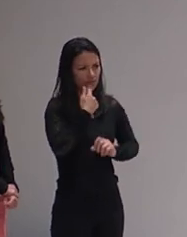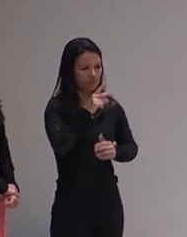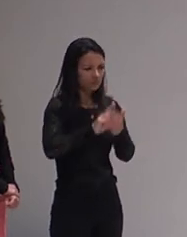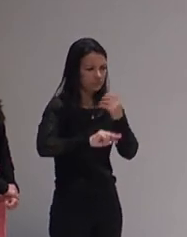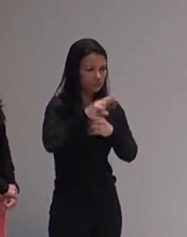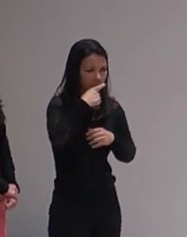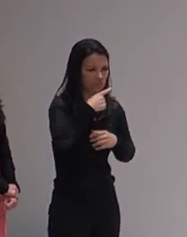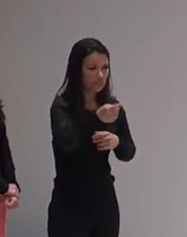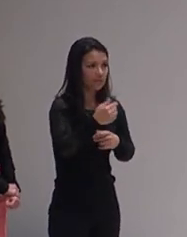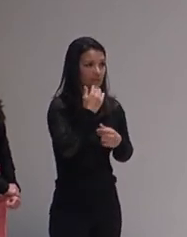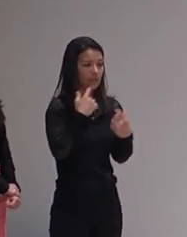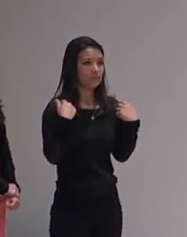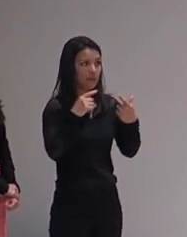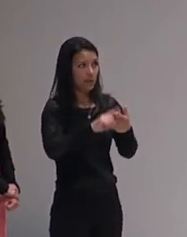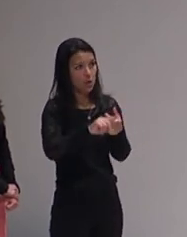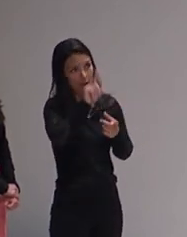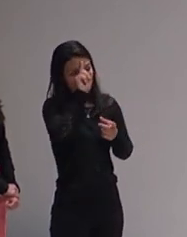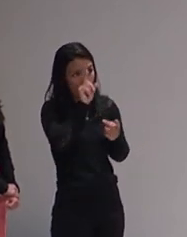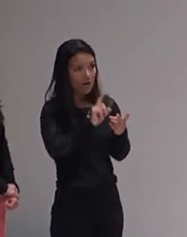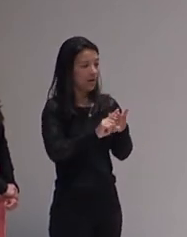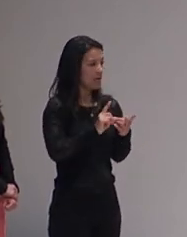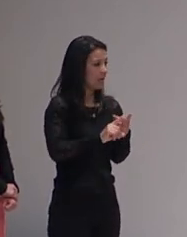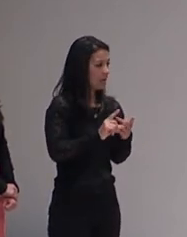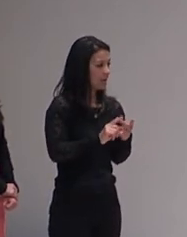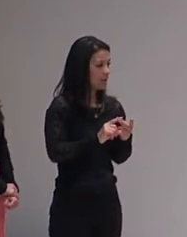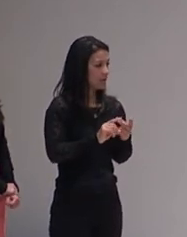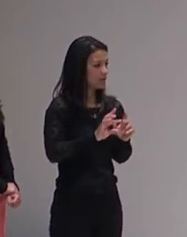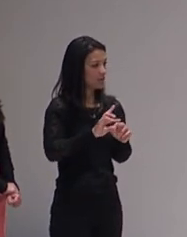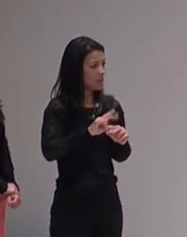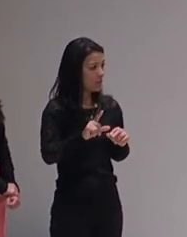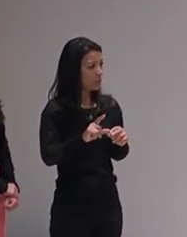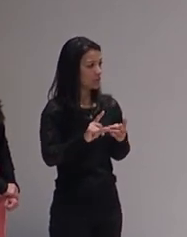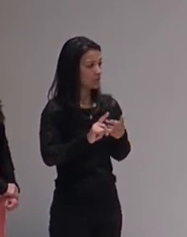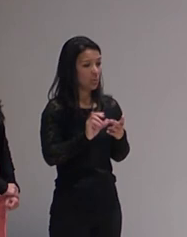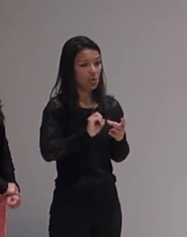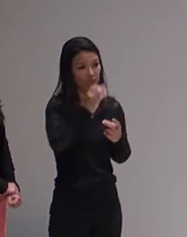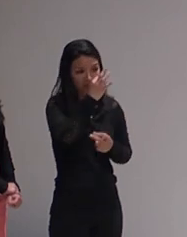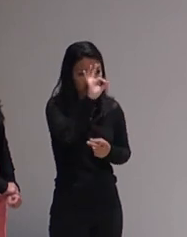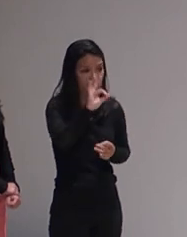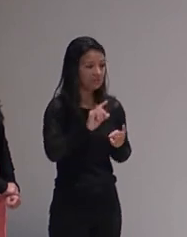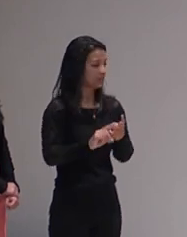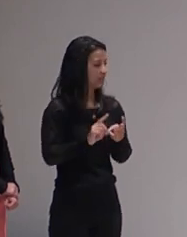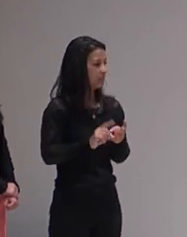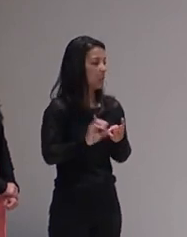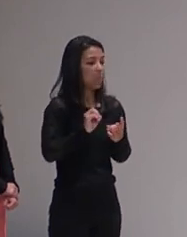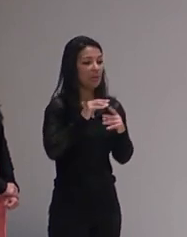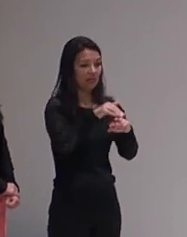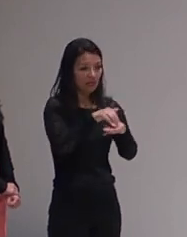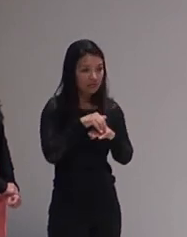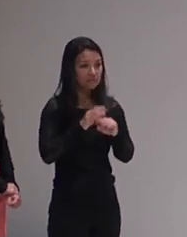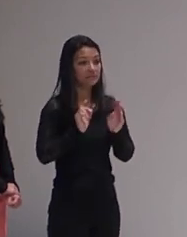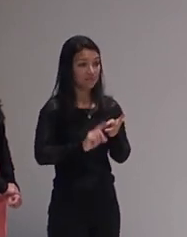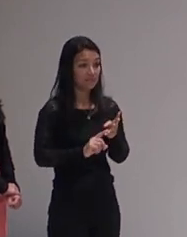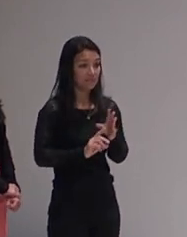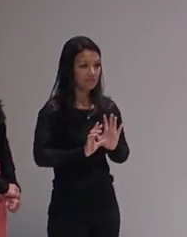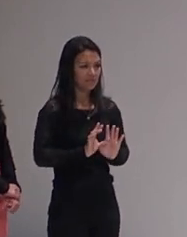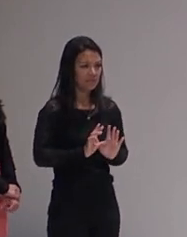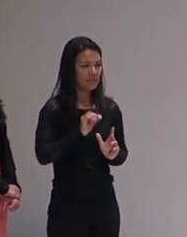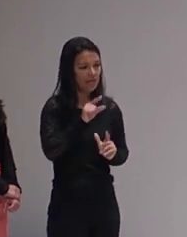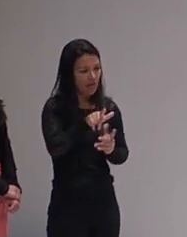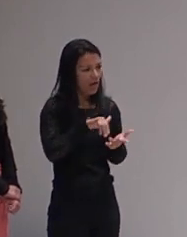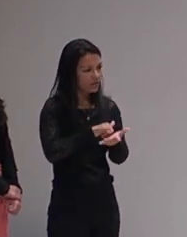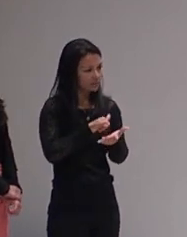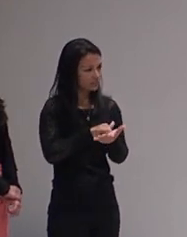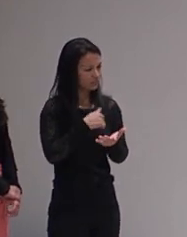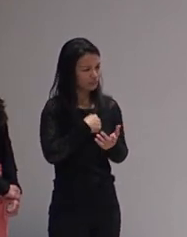solamente hablar español, alemán, lengua que a mí me gusta mucho, o el francés, o el inglés? Entonces es una